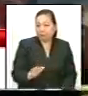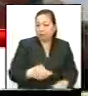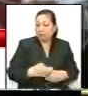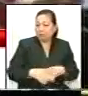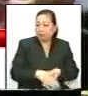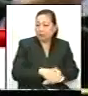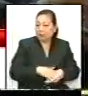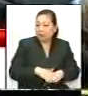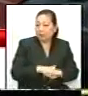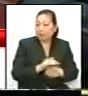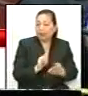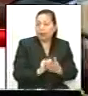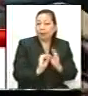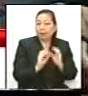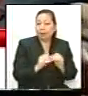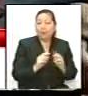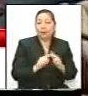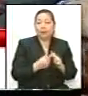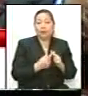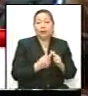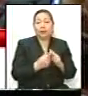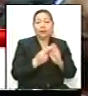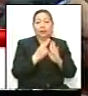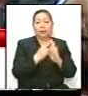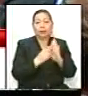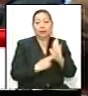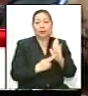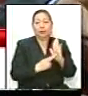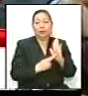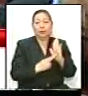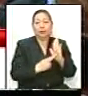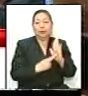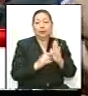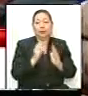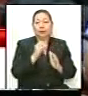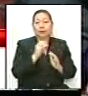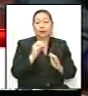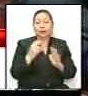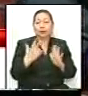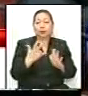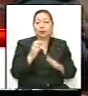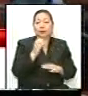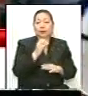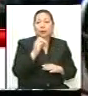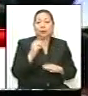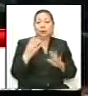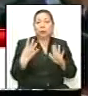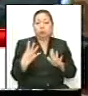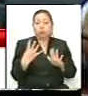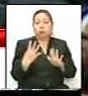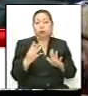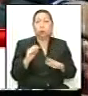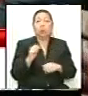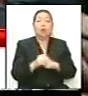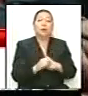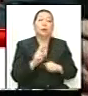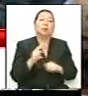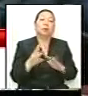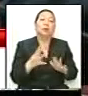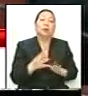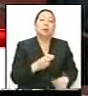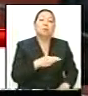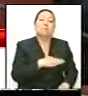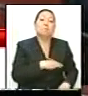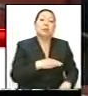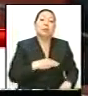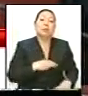procesos administrativos que dieron origen a las resoluciones 008 y 009 del 2019 del Ministerio